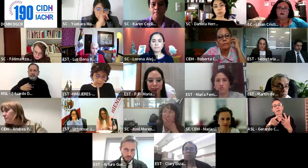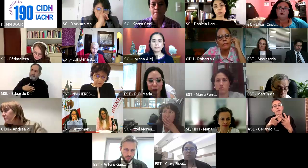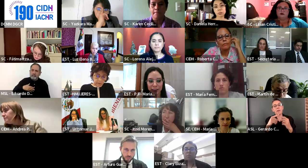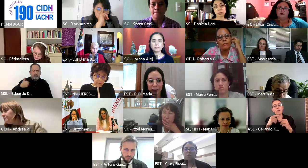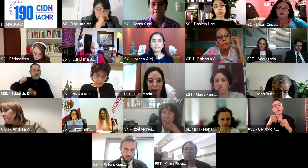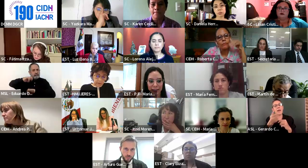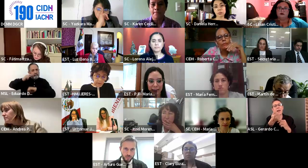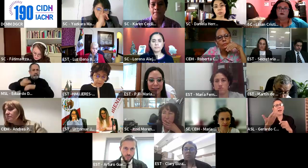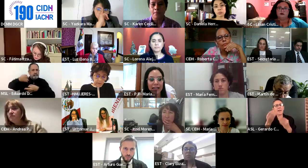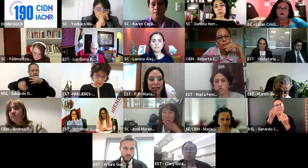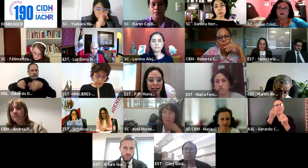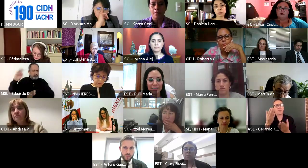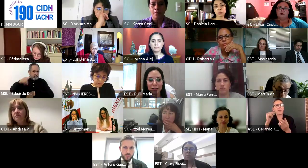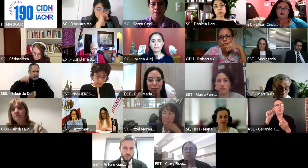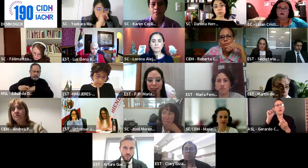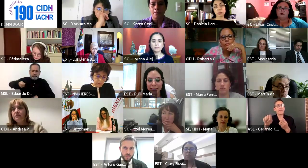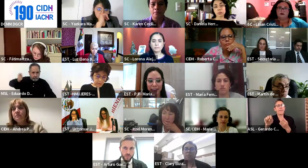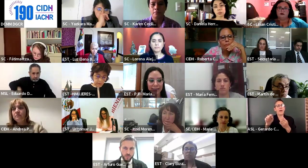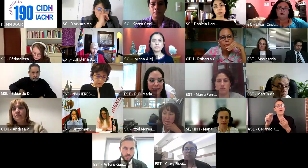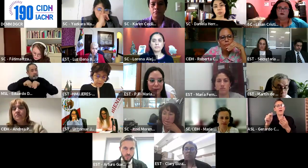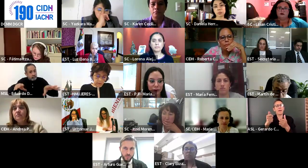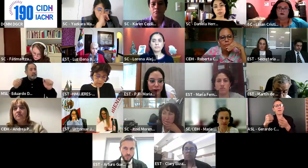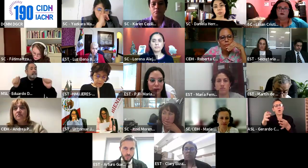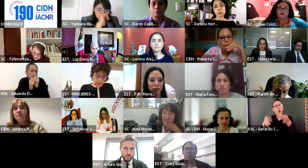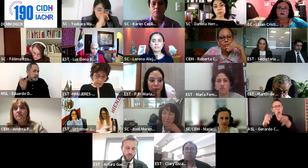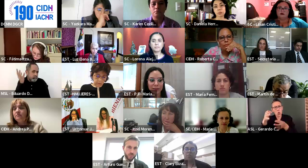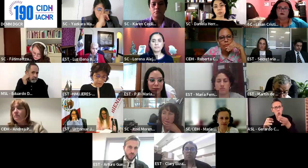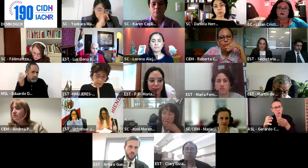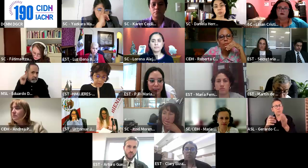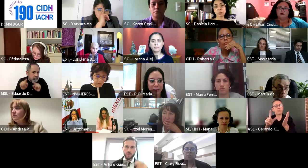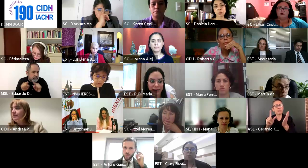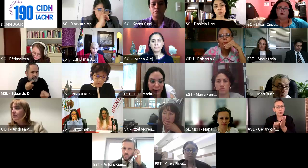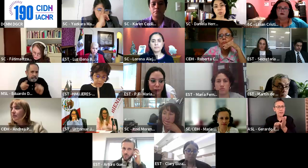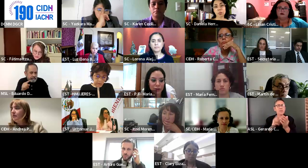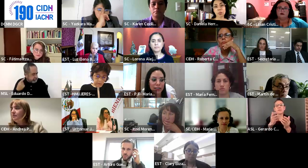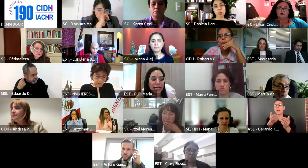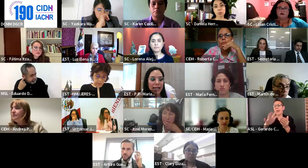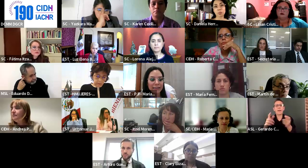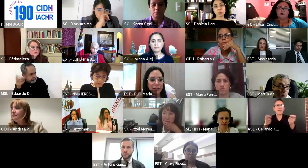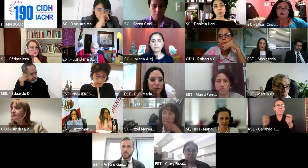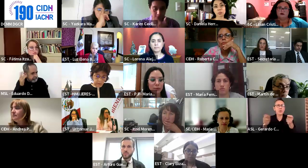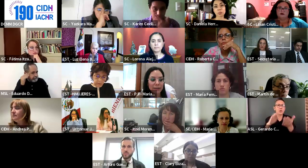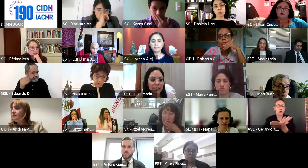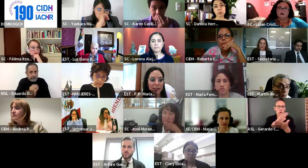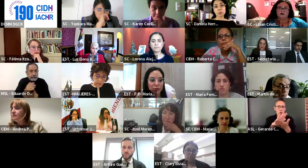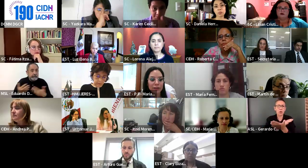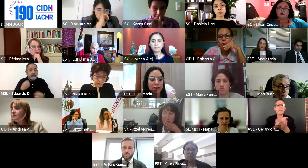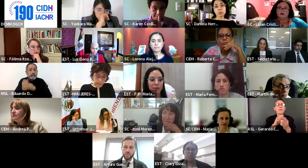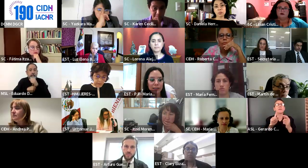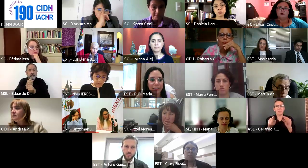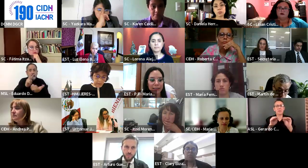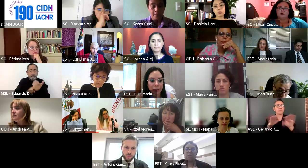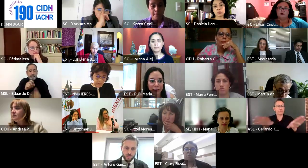órganos jurisdiccionales federales, así como materiales de difusión o documentos administrativos. Entre